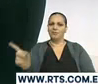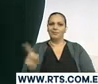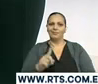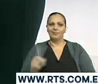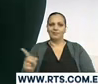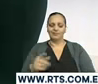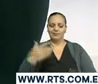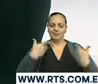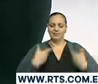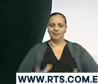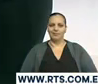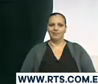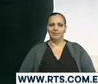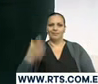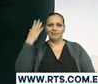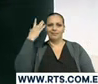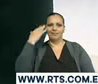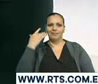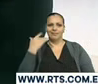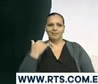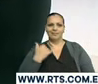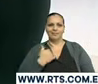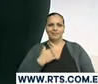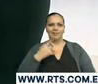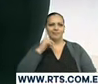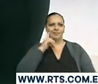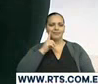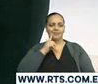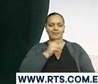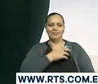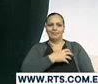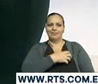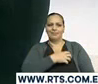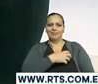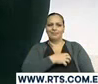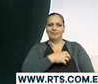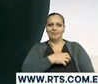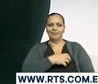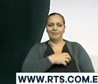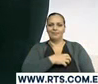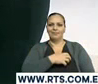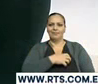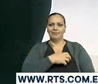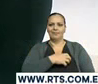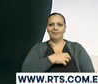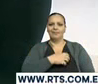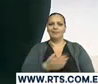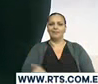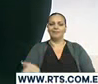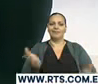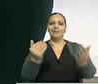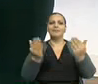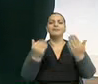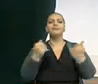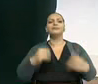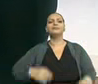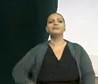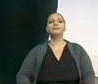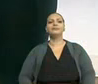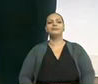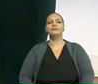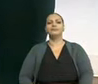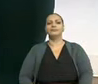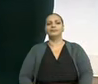de amarilla y negro. Eso significa Barcelona. Barcelona. Arriba. También habría